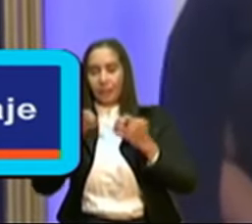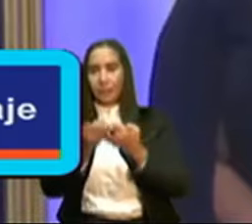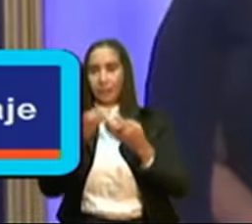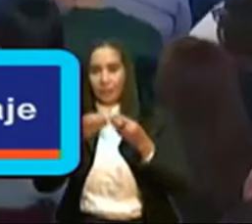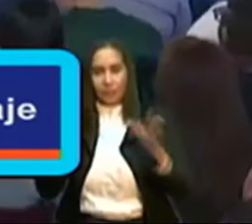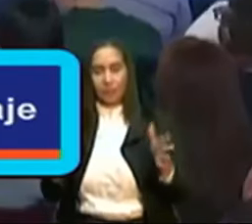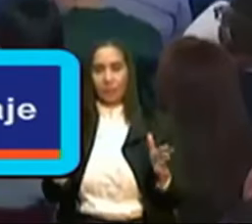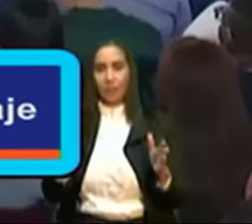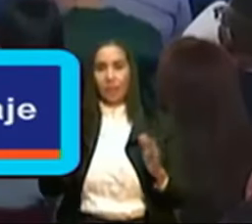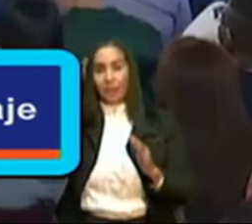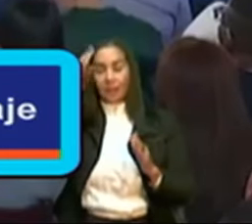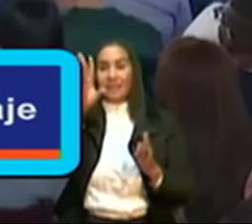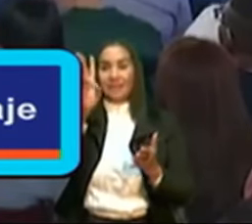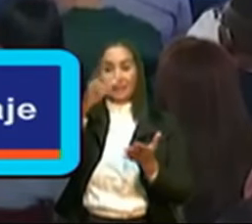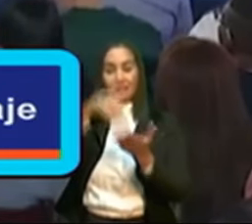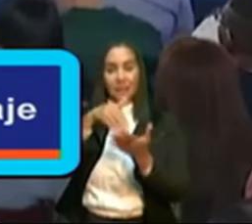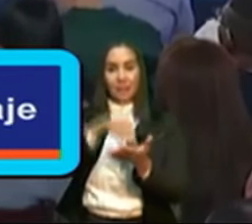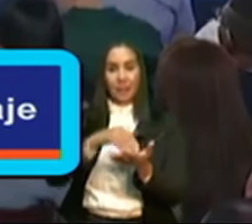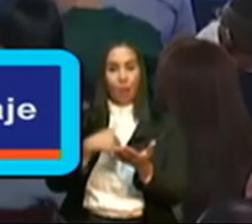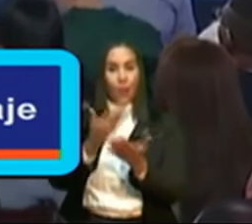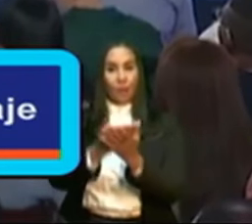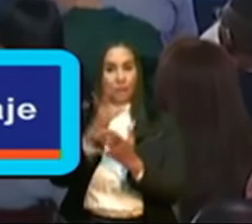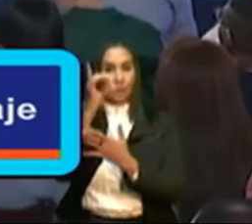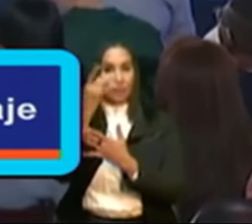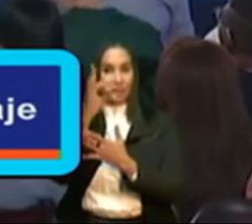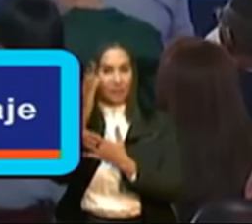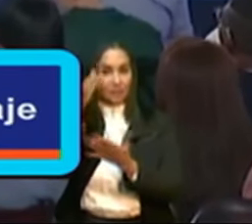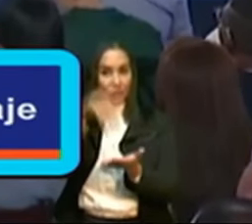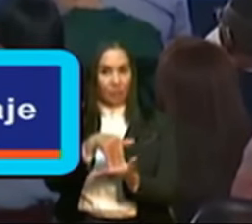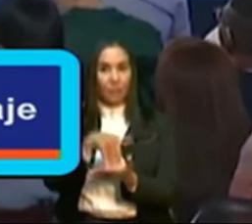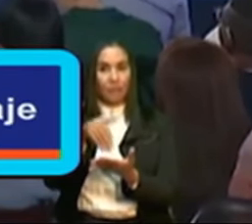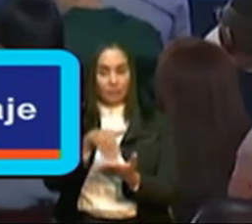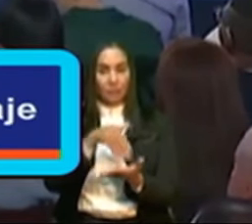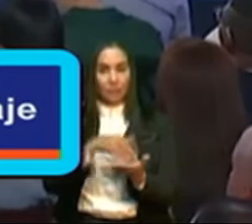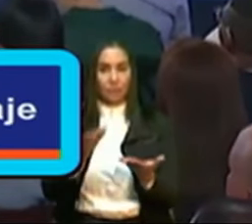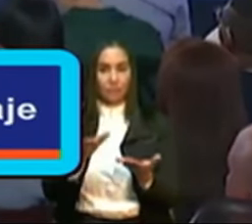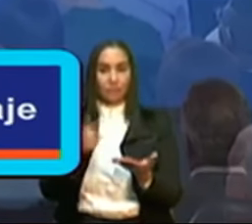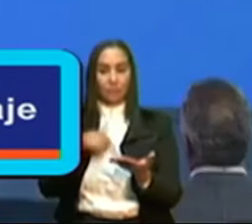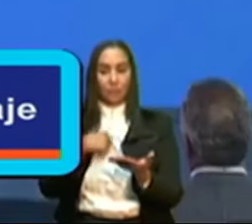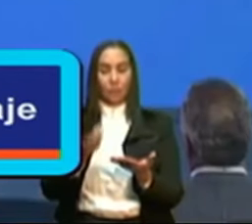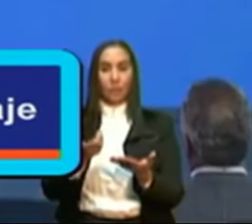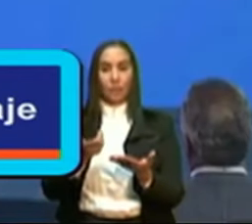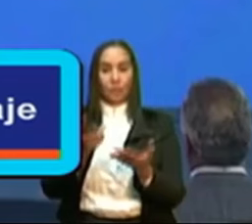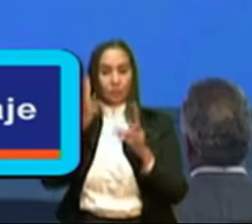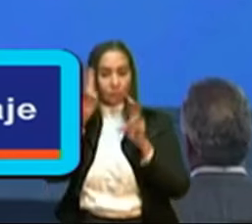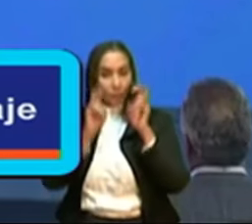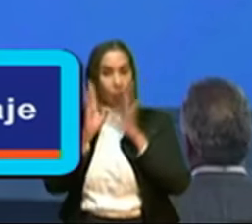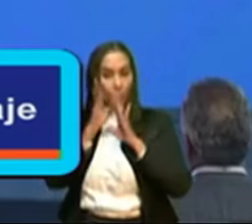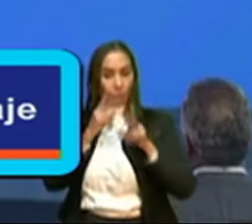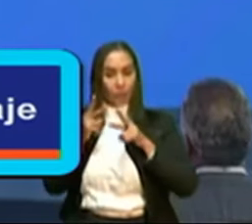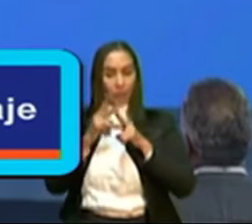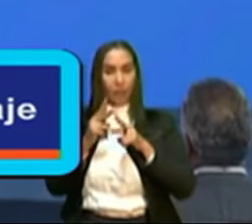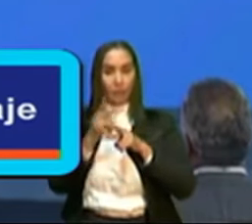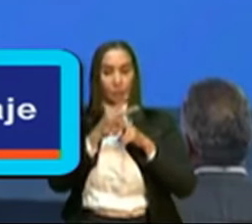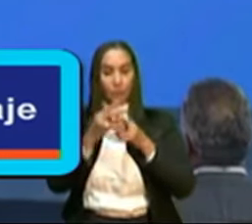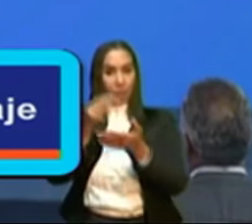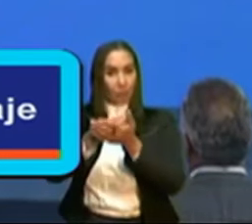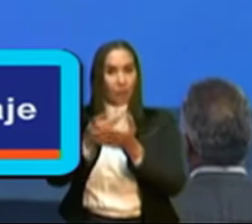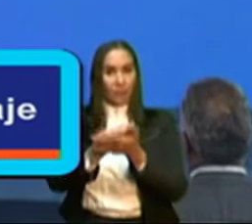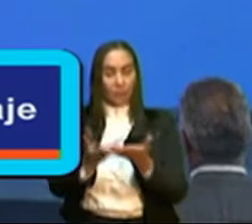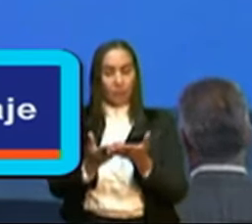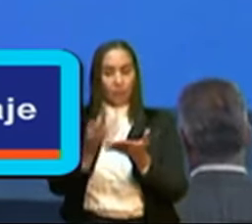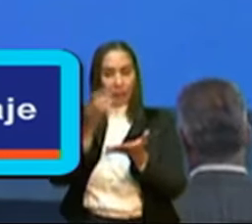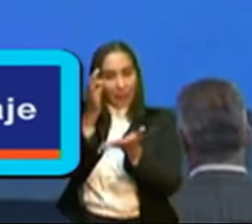ya saben, de 6 mil millones estamos en 18 mil millones. Y nosotros tenemos que ser cautos, porque nosotros sí protegemos el dinero del pueblo. Y nosotros